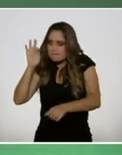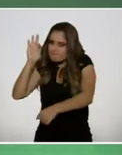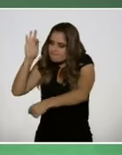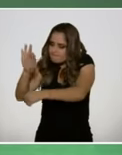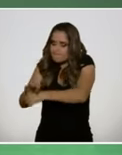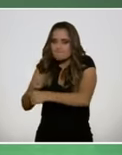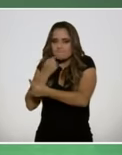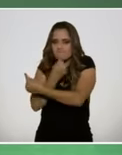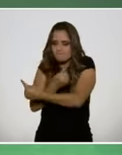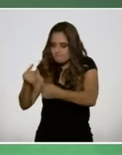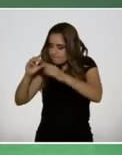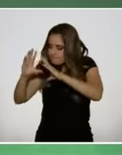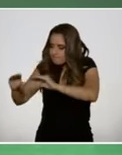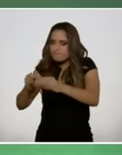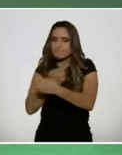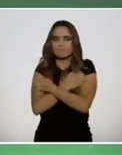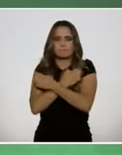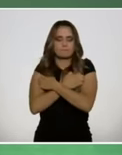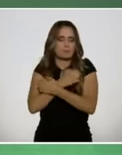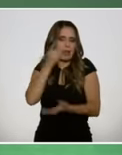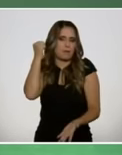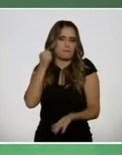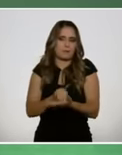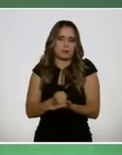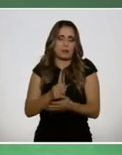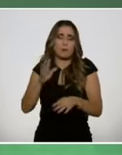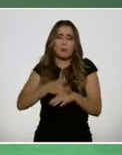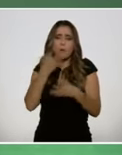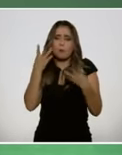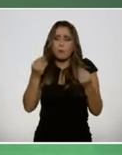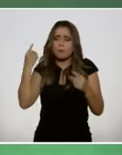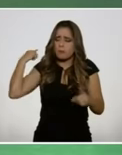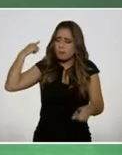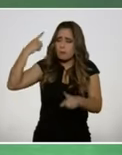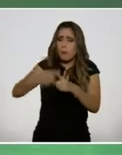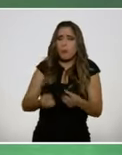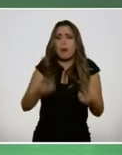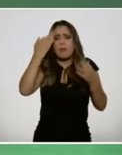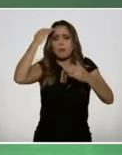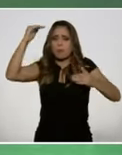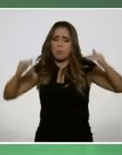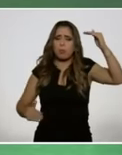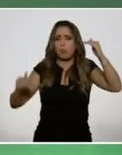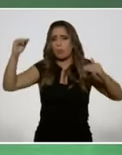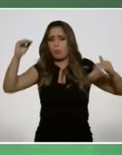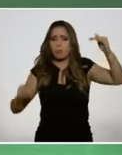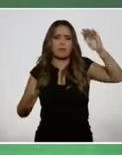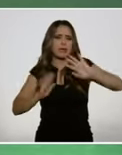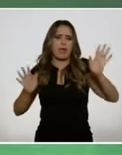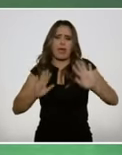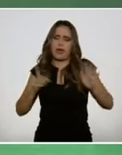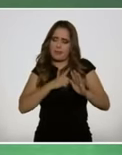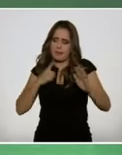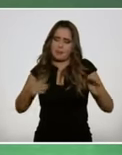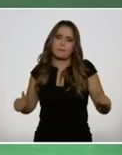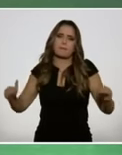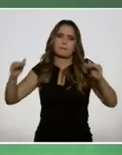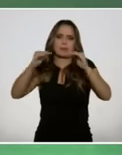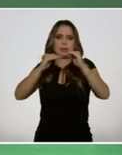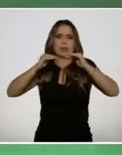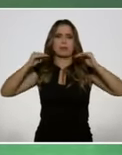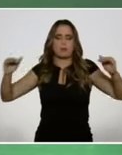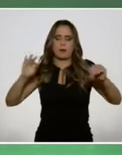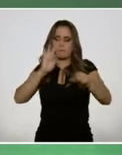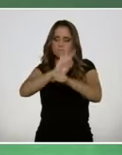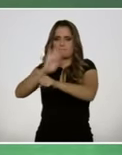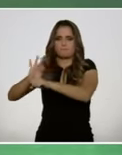de bienestar. Hemos heredado enormes desigualdades sociales. Hagamos de la educación el vínculo en el que se transite nuestro pueblo